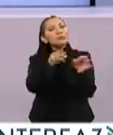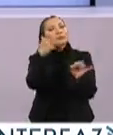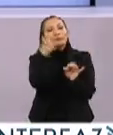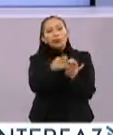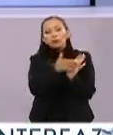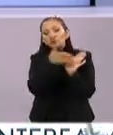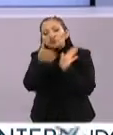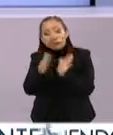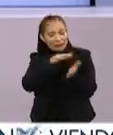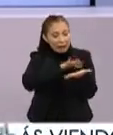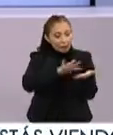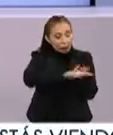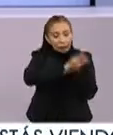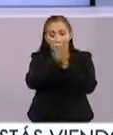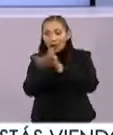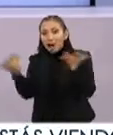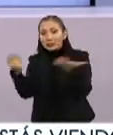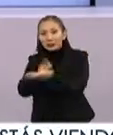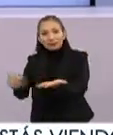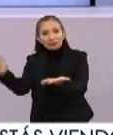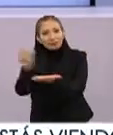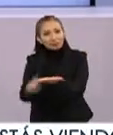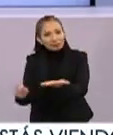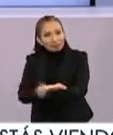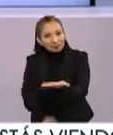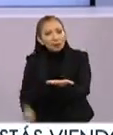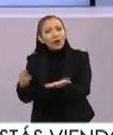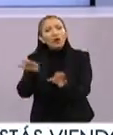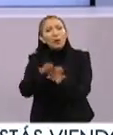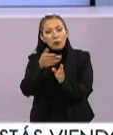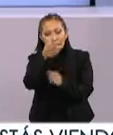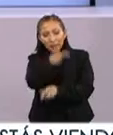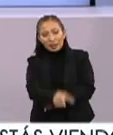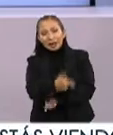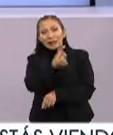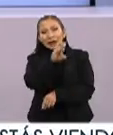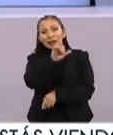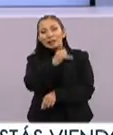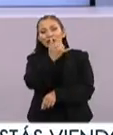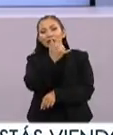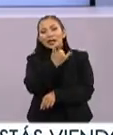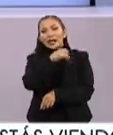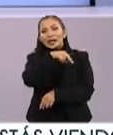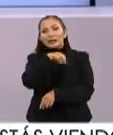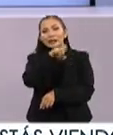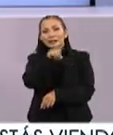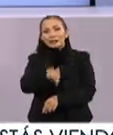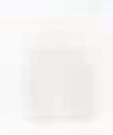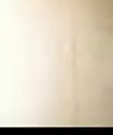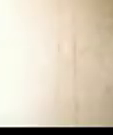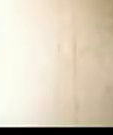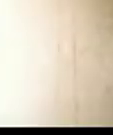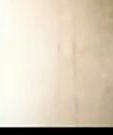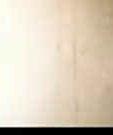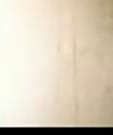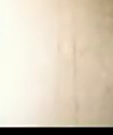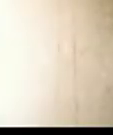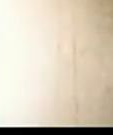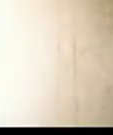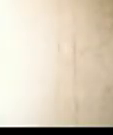su paso como lectores a generadores de letras, como es el caso de Ricardo Yáñez.